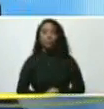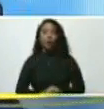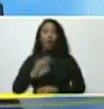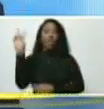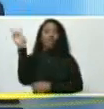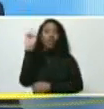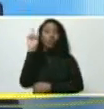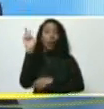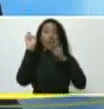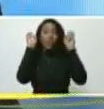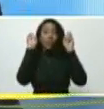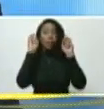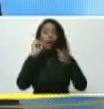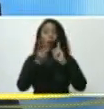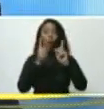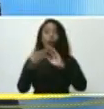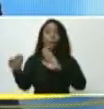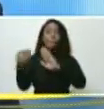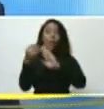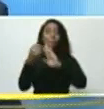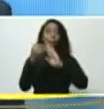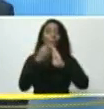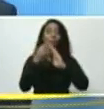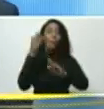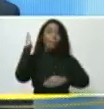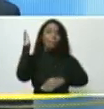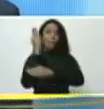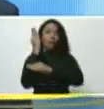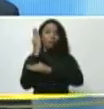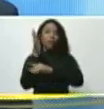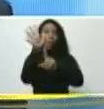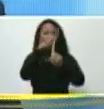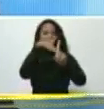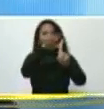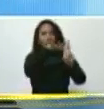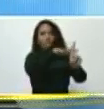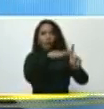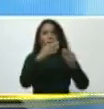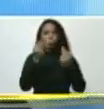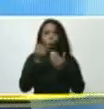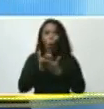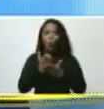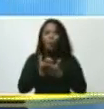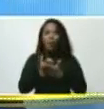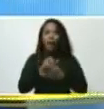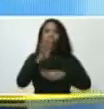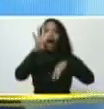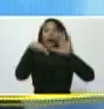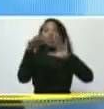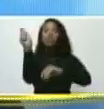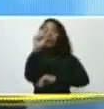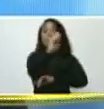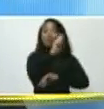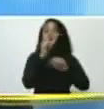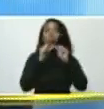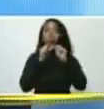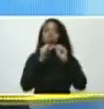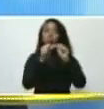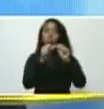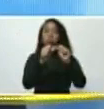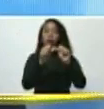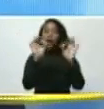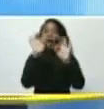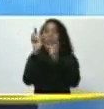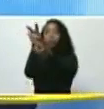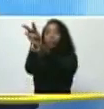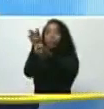Venezuela, producto de las sanciones y la persecución económica, estuvo 14 meses continua sin